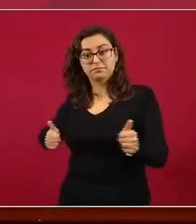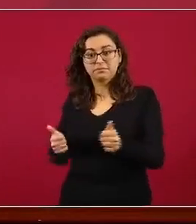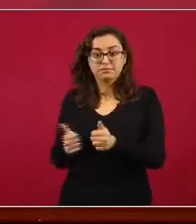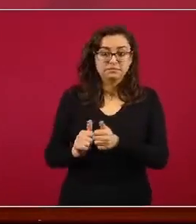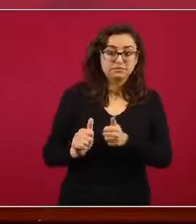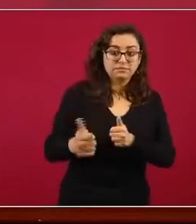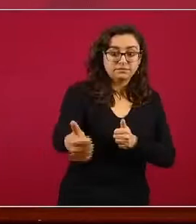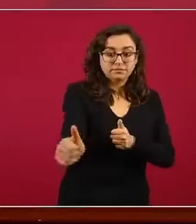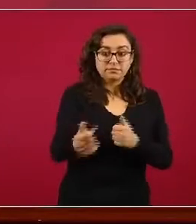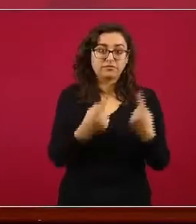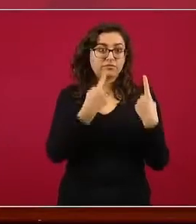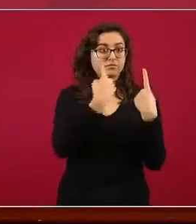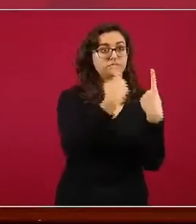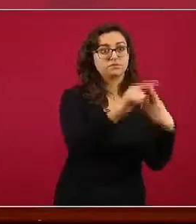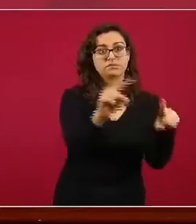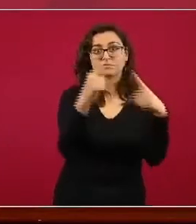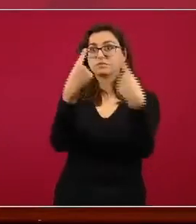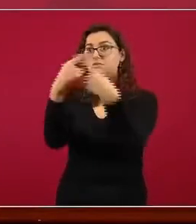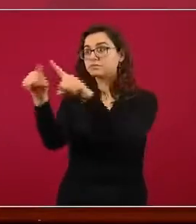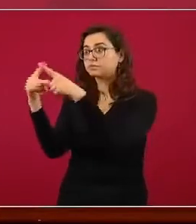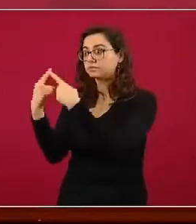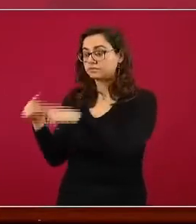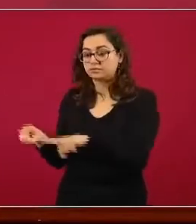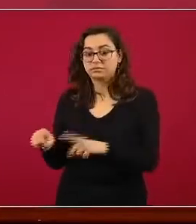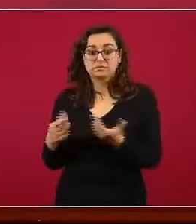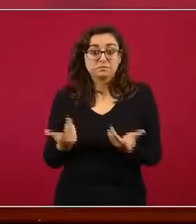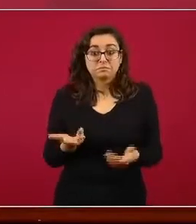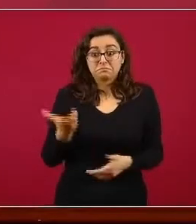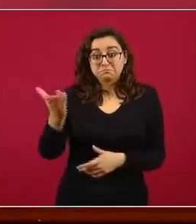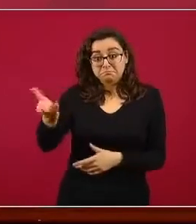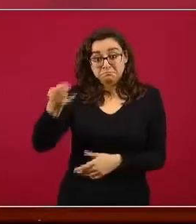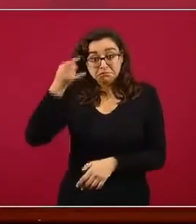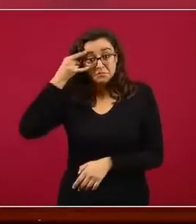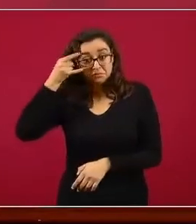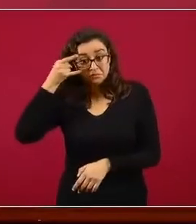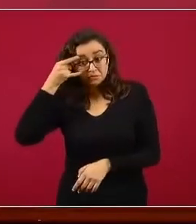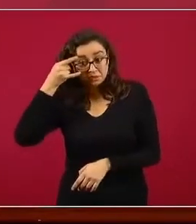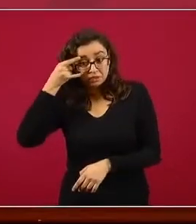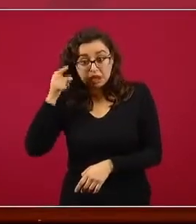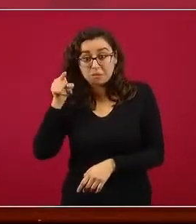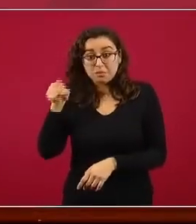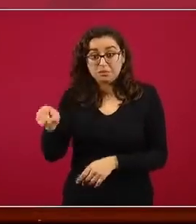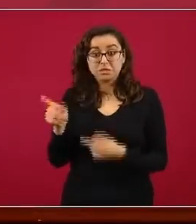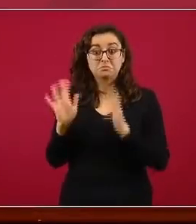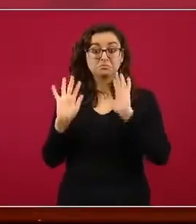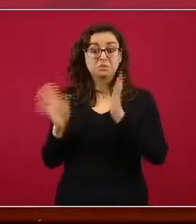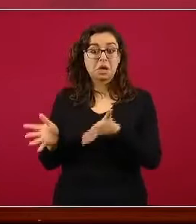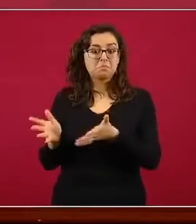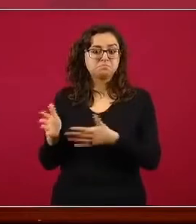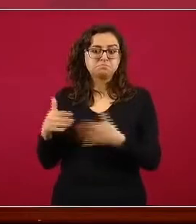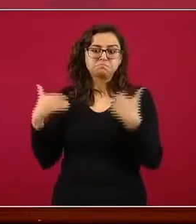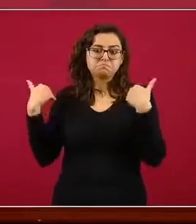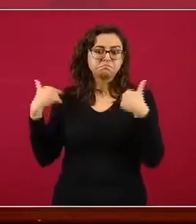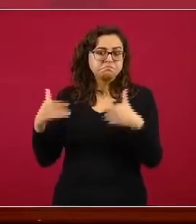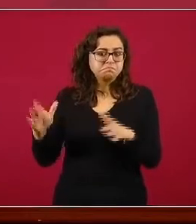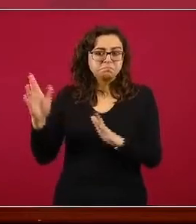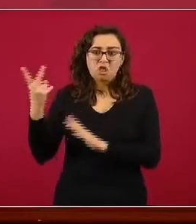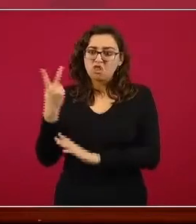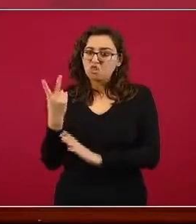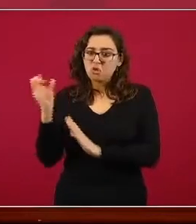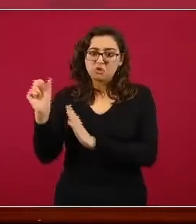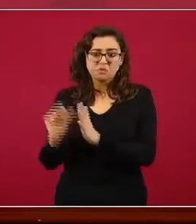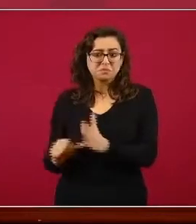distinta en las entidades federativas. Campeche, por ejemplo, el estado donde usted reside, tiene ya desde hace mucho tiempo, más de 2